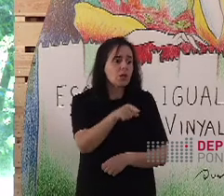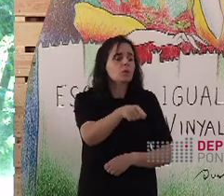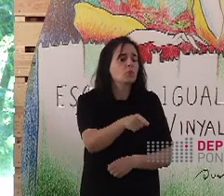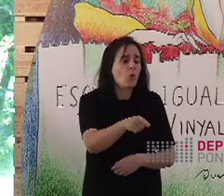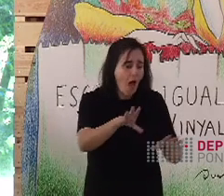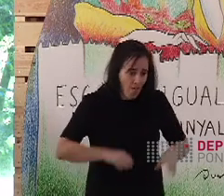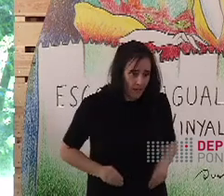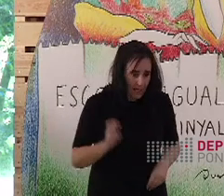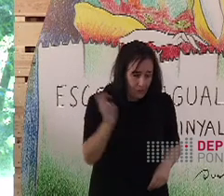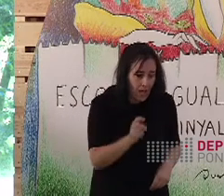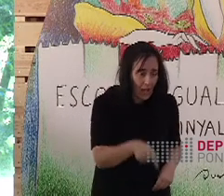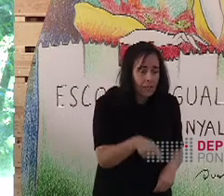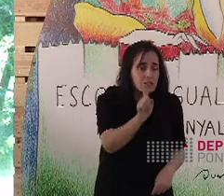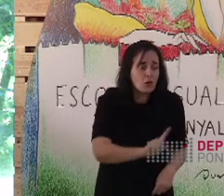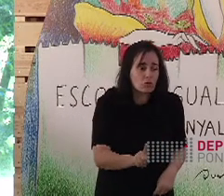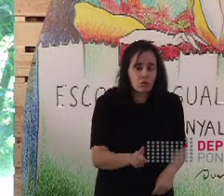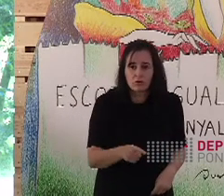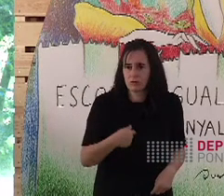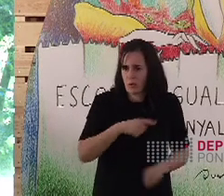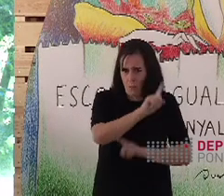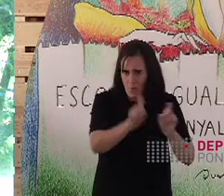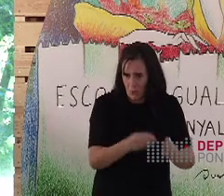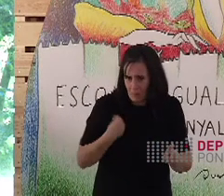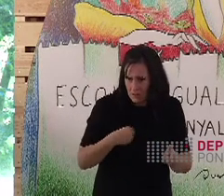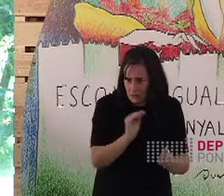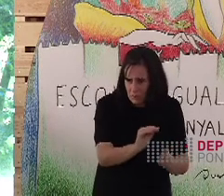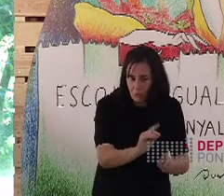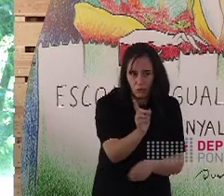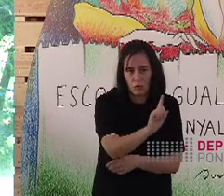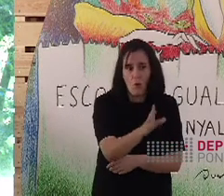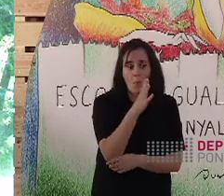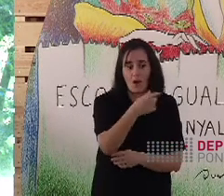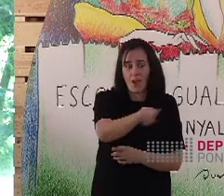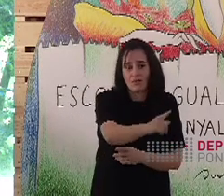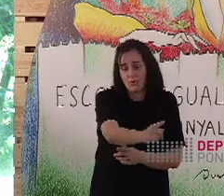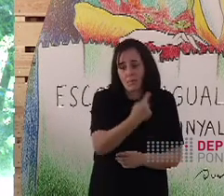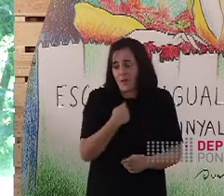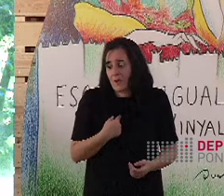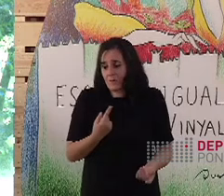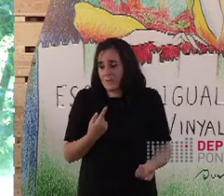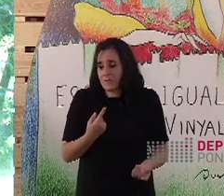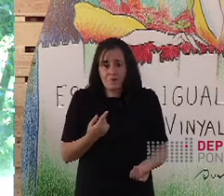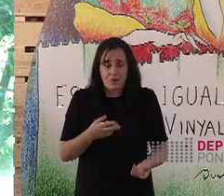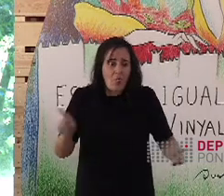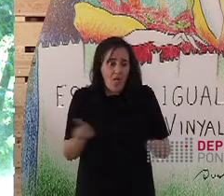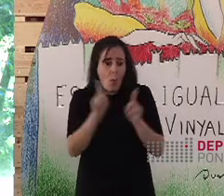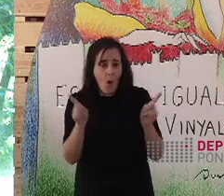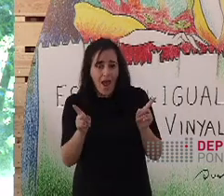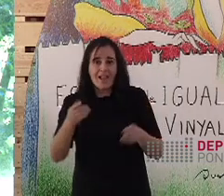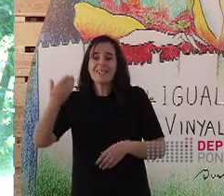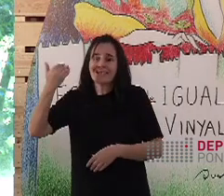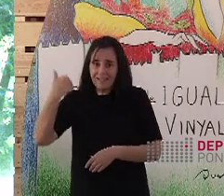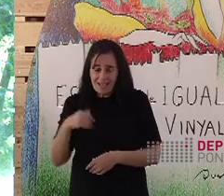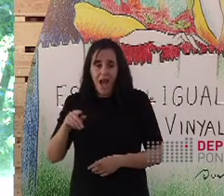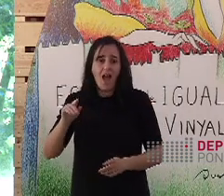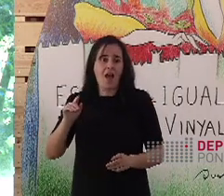ali. Non se lle pregunta iso, porque como me din eles, é irrelevante. Cando hai unha vulneración de dereitos,